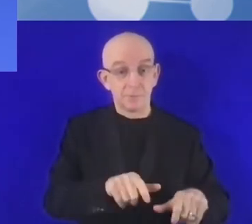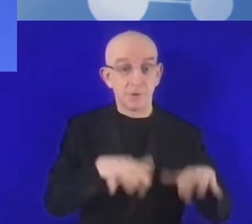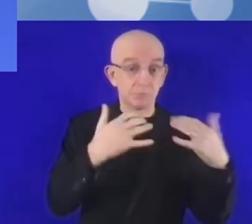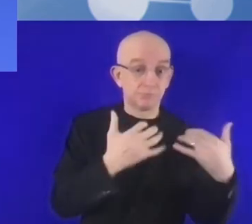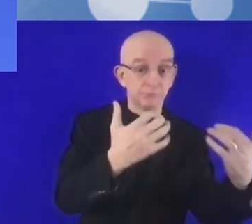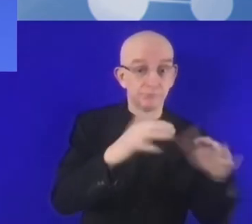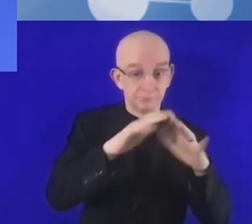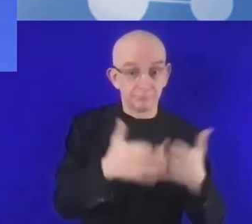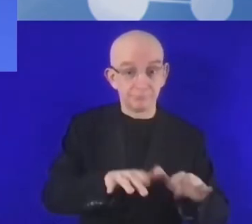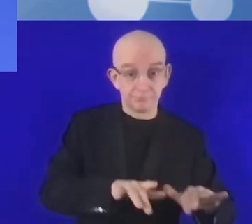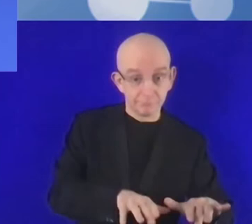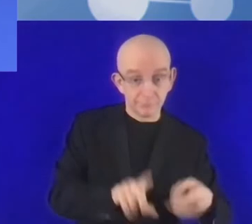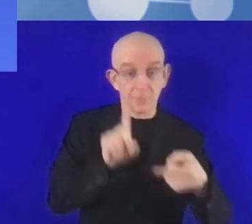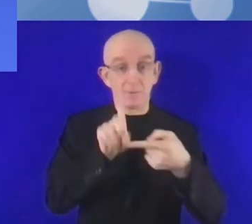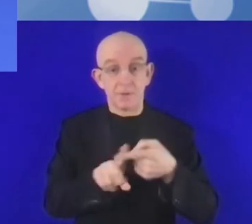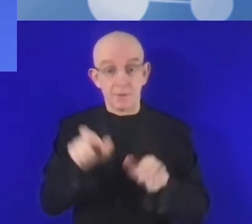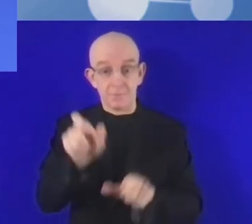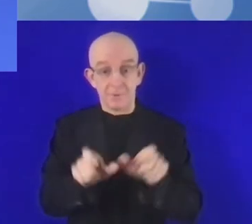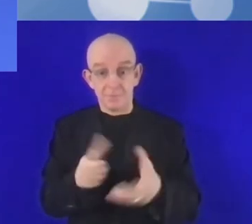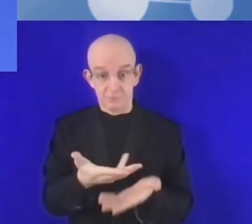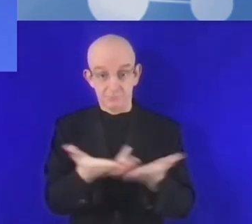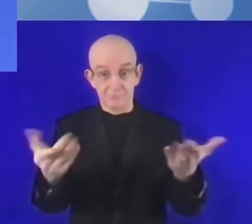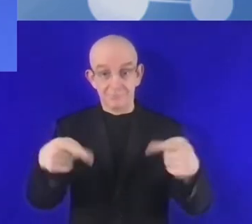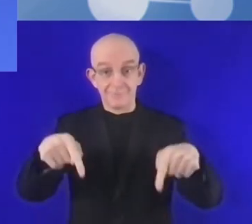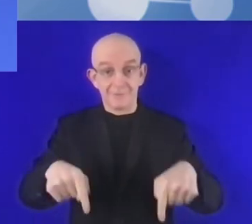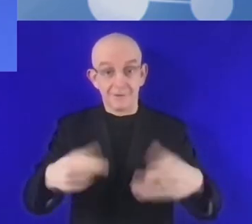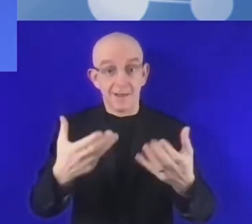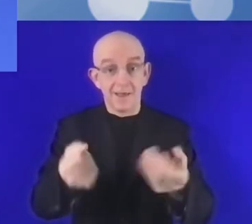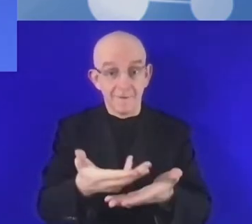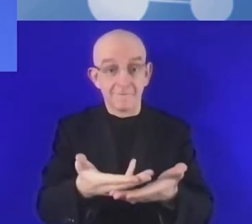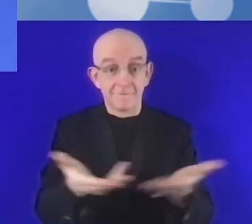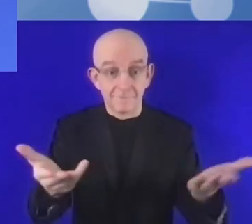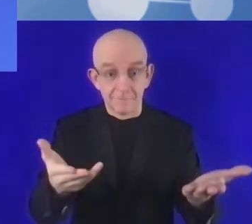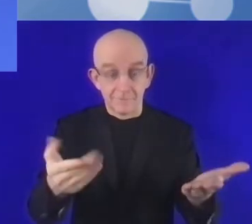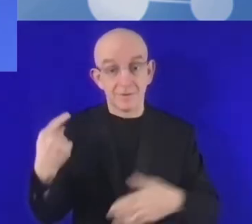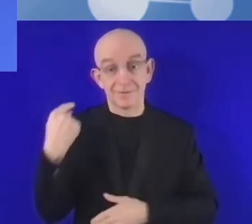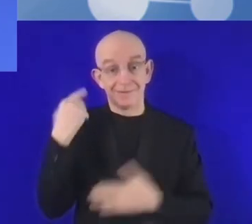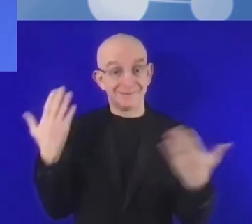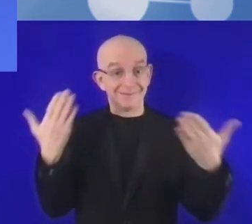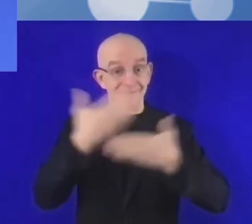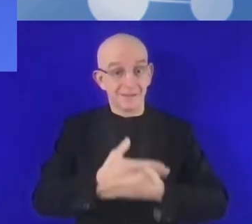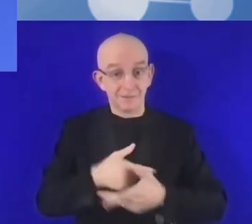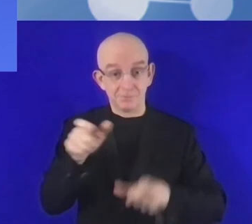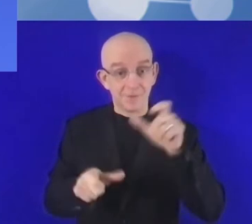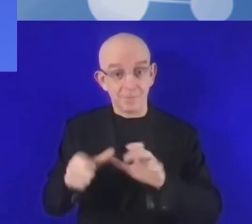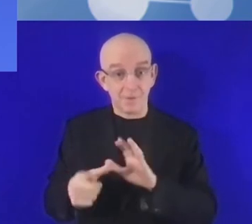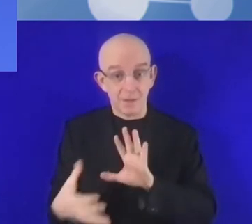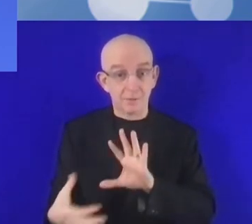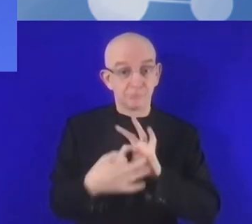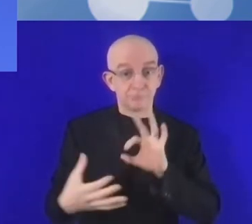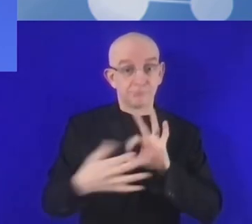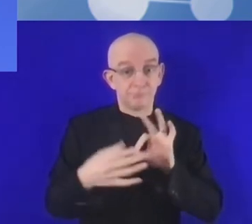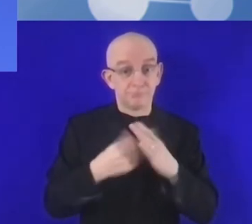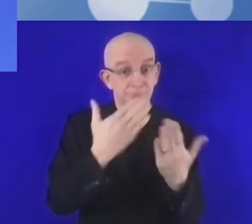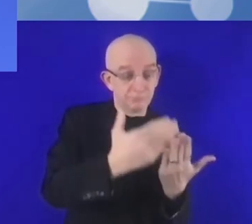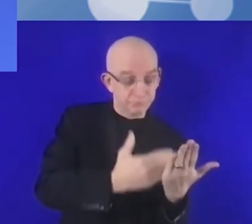alcanzado. Por eso, insto a todos a unirse a nosotros, ya sea